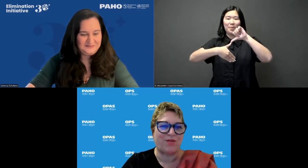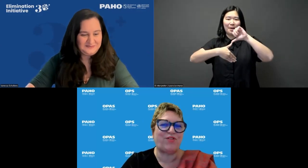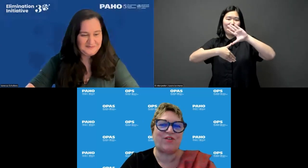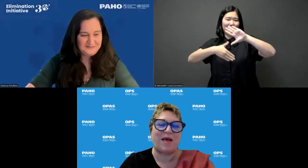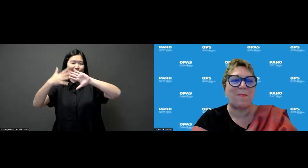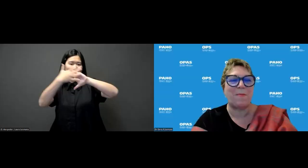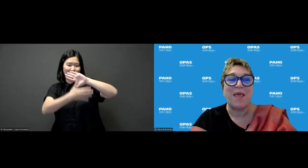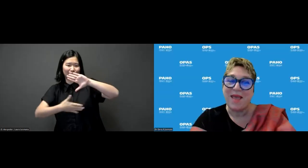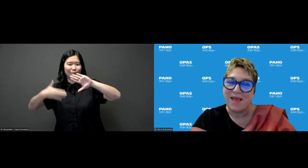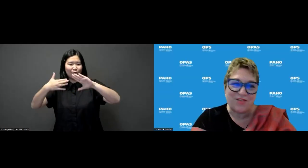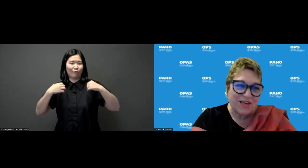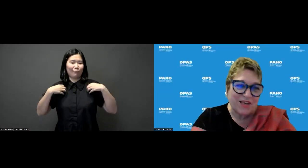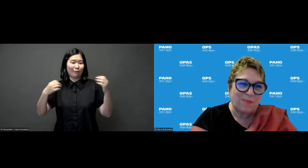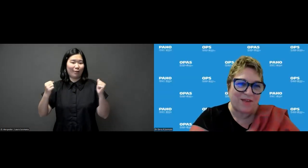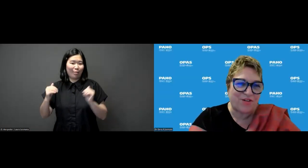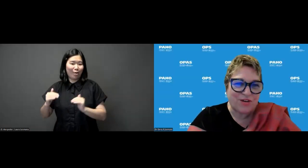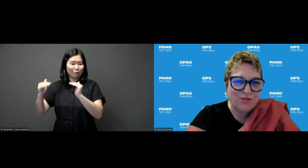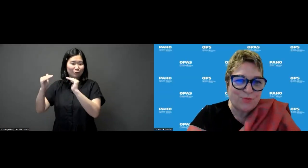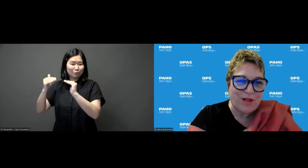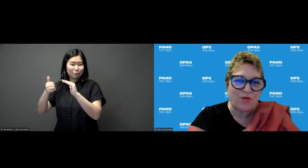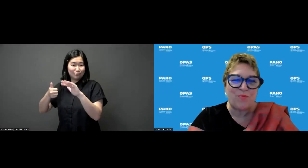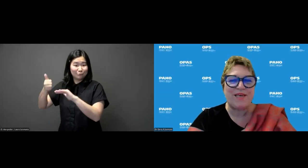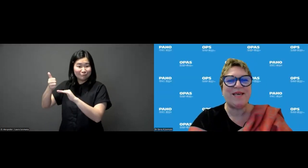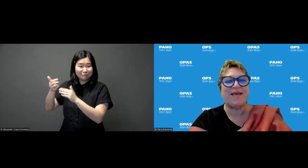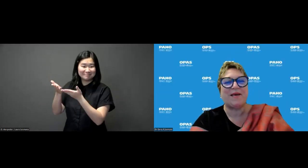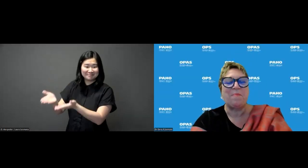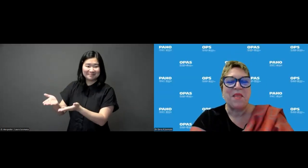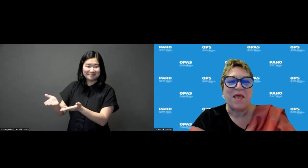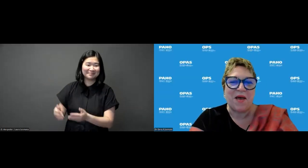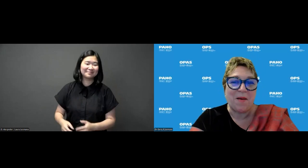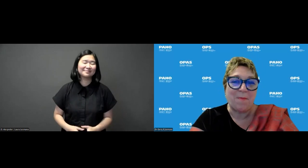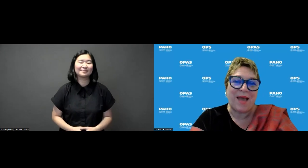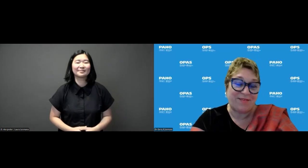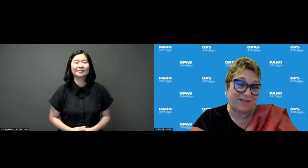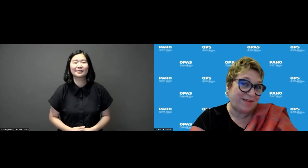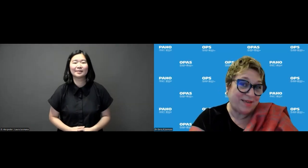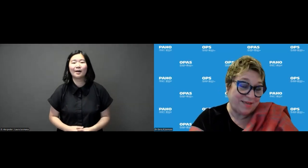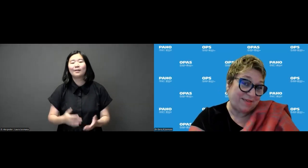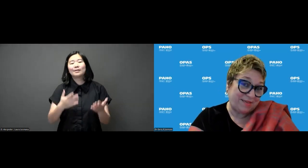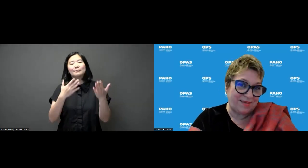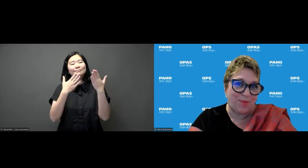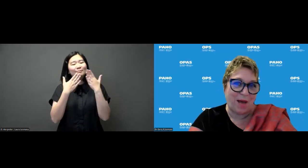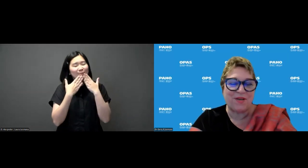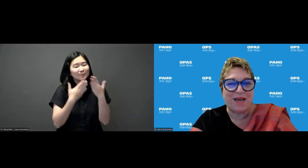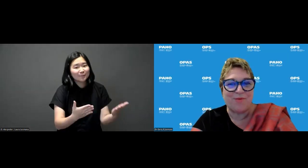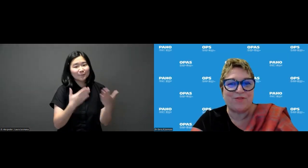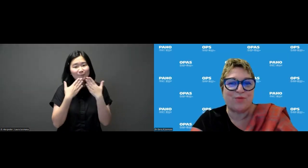very Muchísimas much. gracias, It's a gracias a real pleasure todos. to welcome you Es here un placer at darles a the